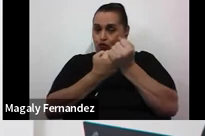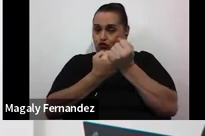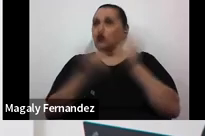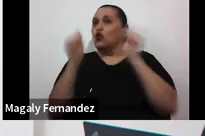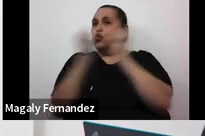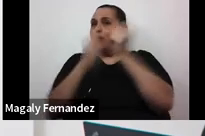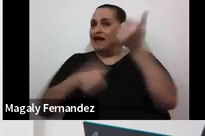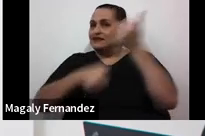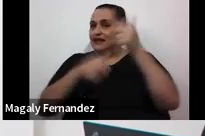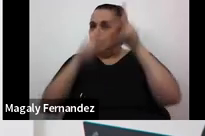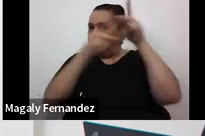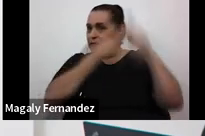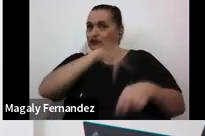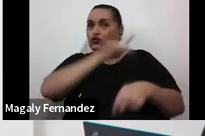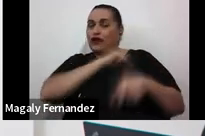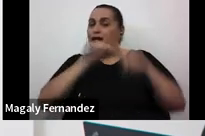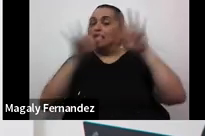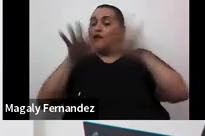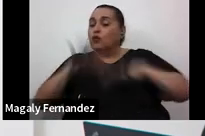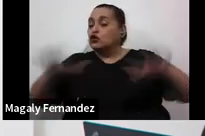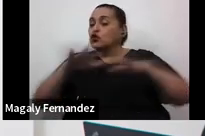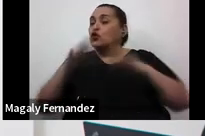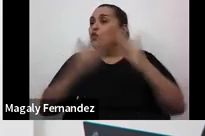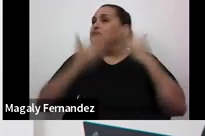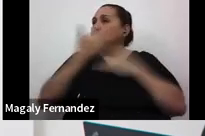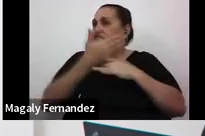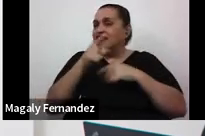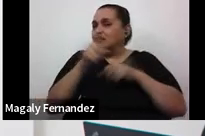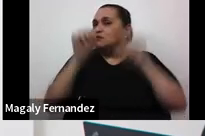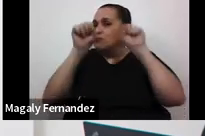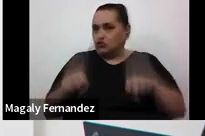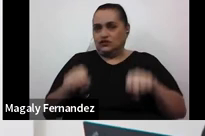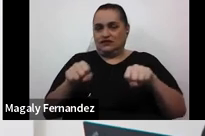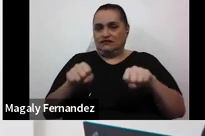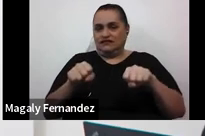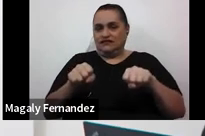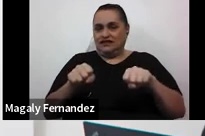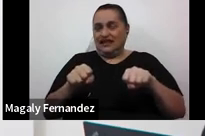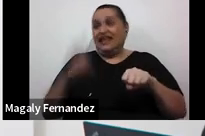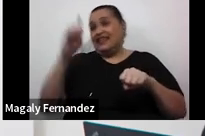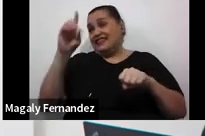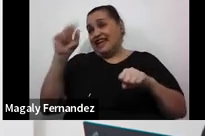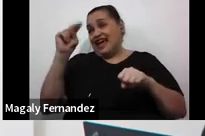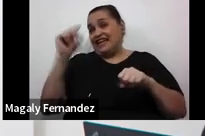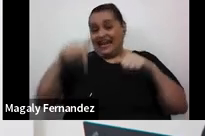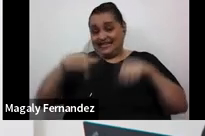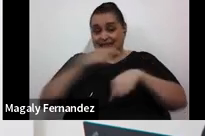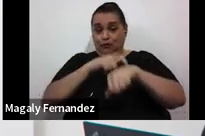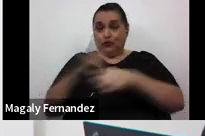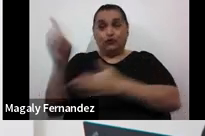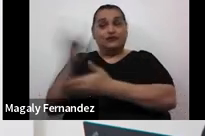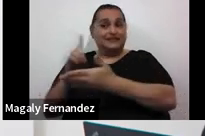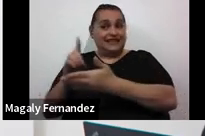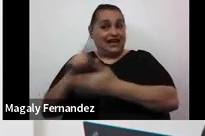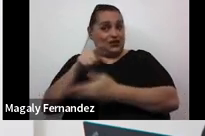pero requerimos también que el entorno sea accesible para que esto sea posible y precisamente a Dani estamos en el diseño Así es que yo creo que